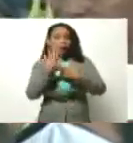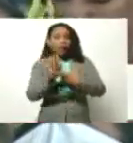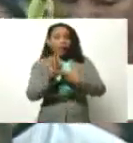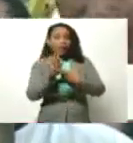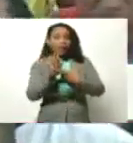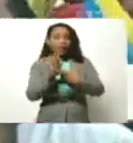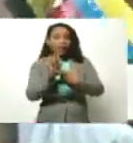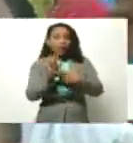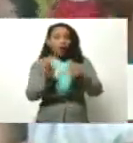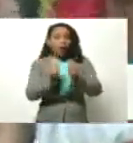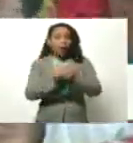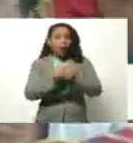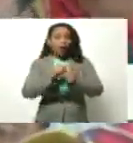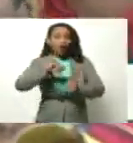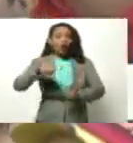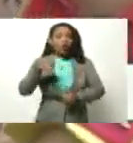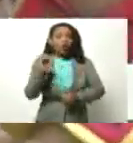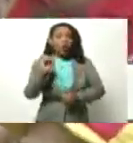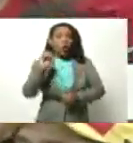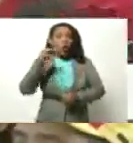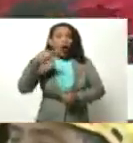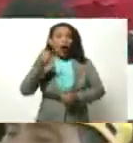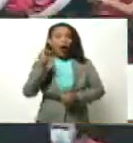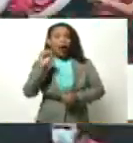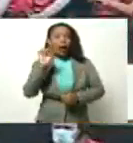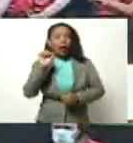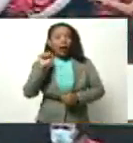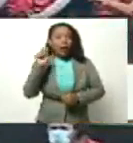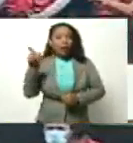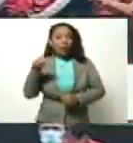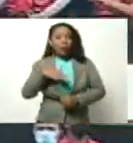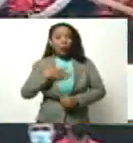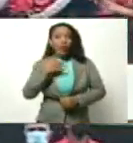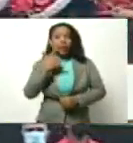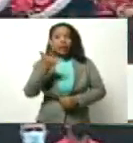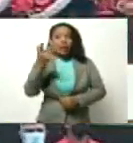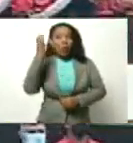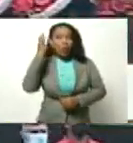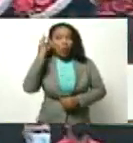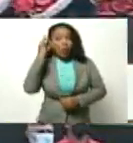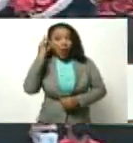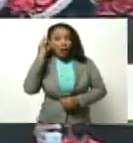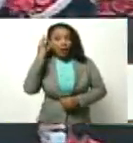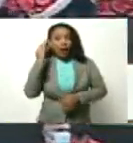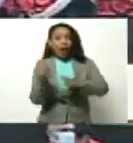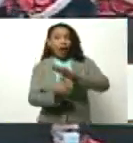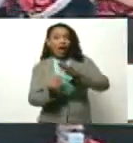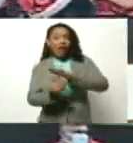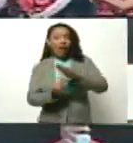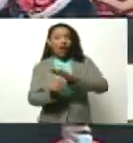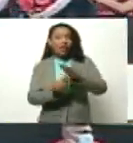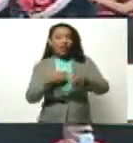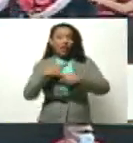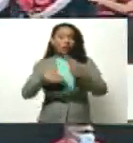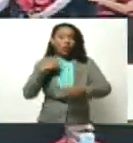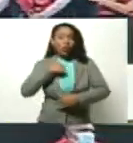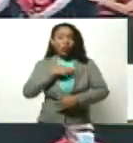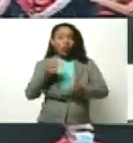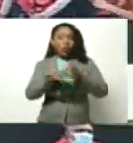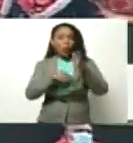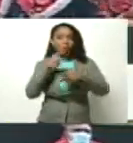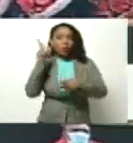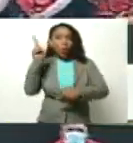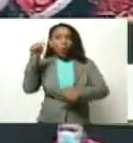con Johana Herrera uno puede decir sin la mujer que la columna vertebral de la revolución de nuestro partido